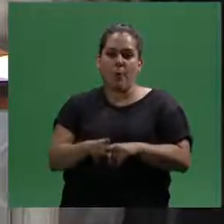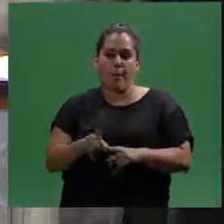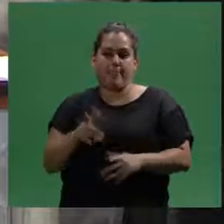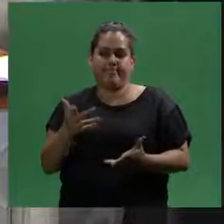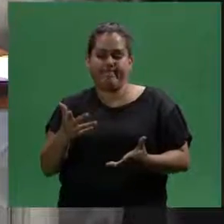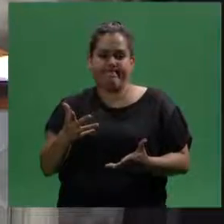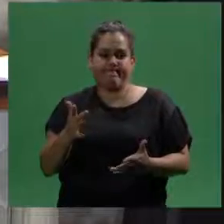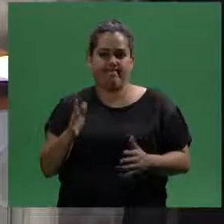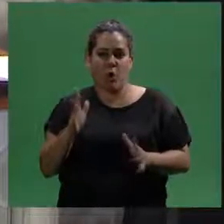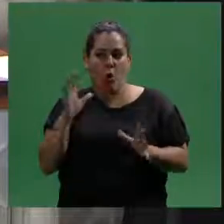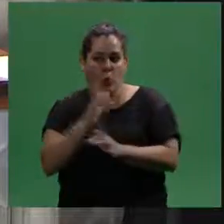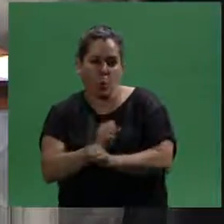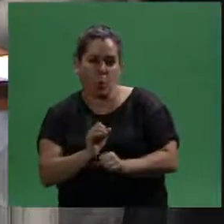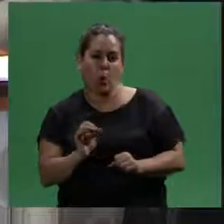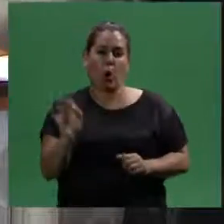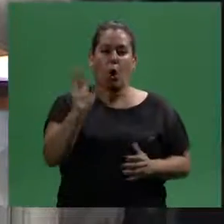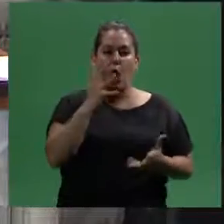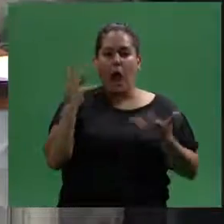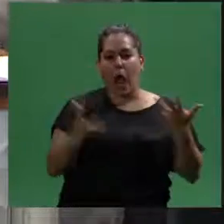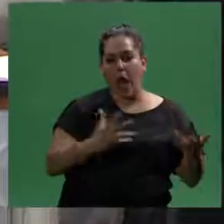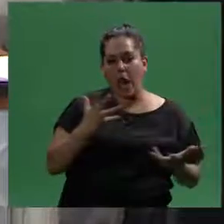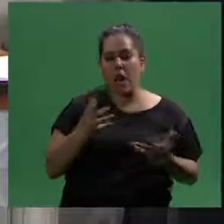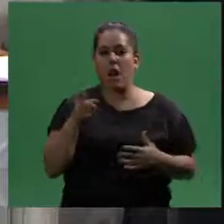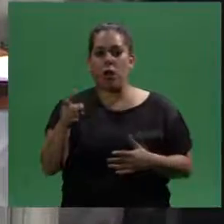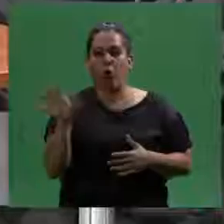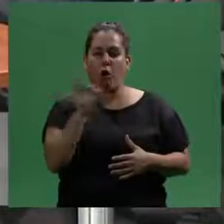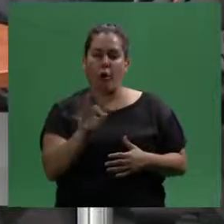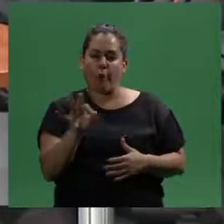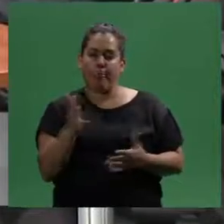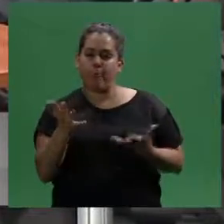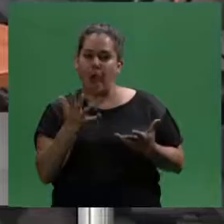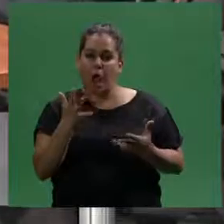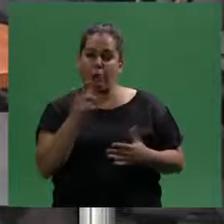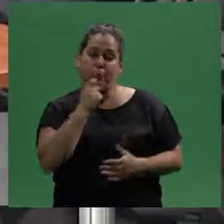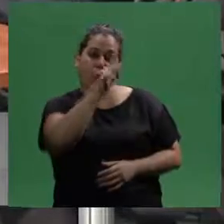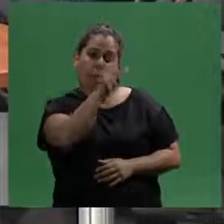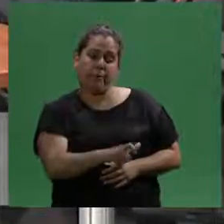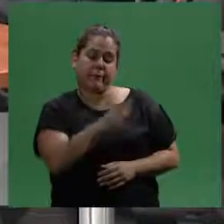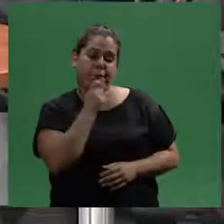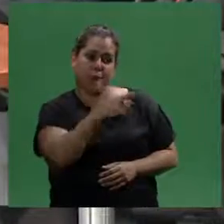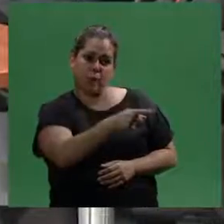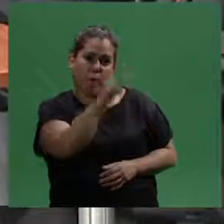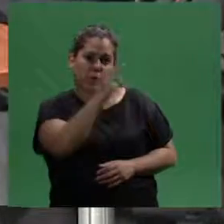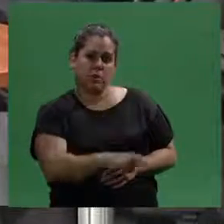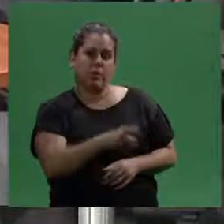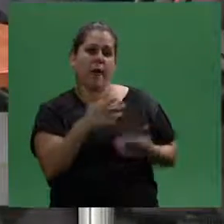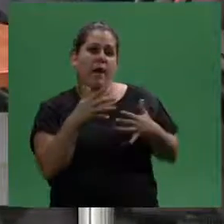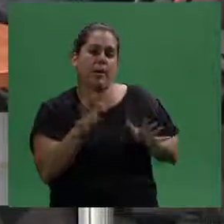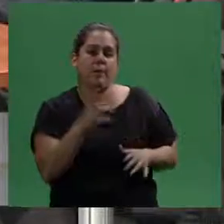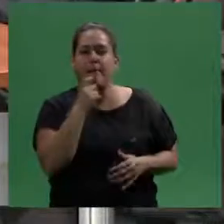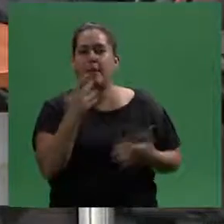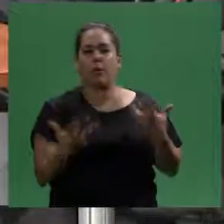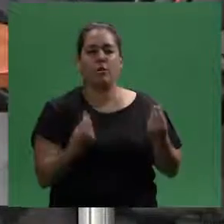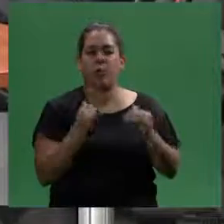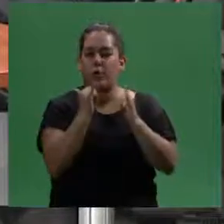mal interpretado o puede ser estar dándole una vista a alguna persona que a lo mejor está... a